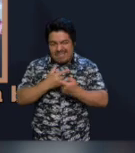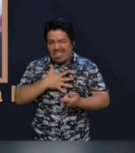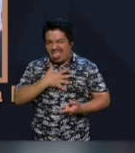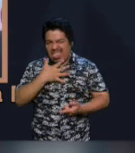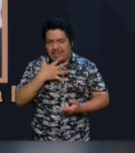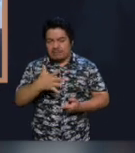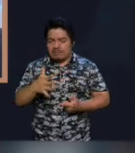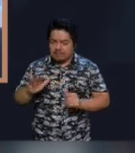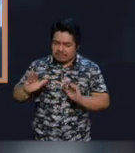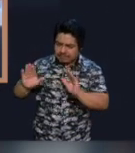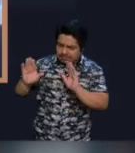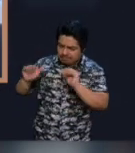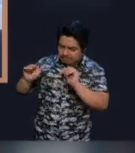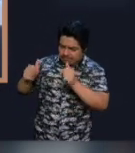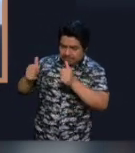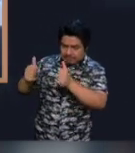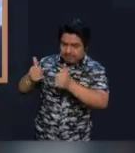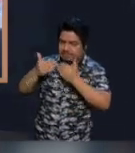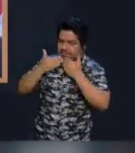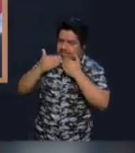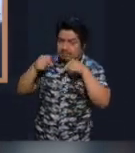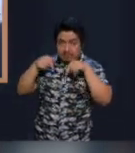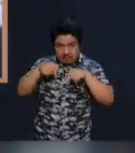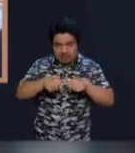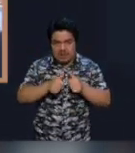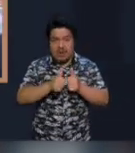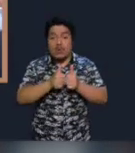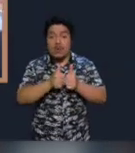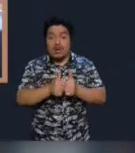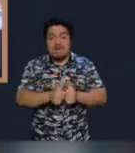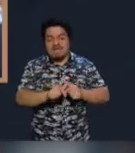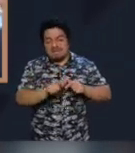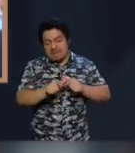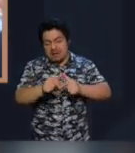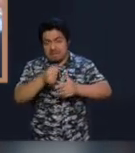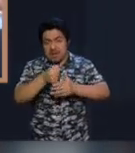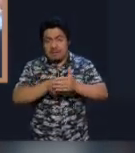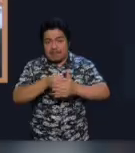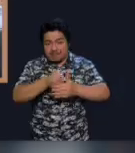que le vaya bien. Acá nos quedamos los que vamos a seguir luchando.